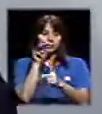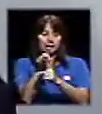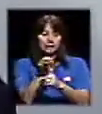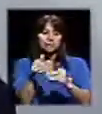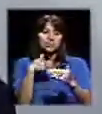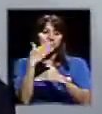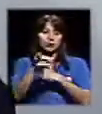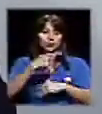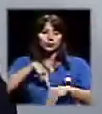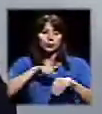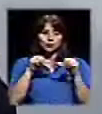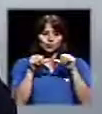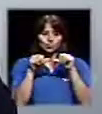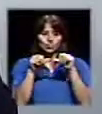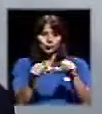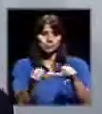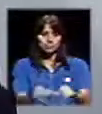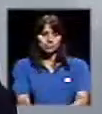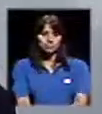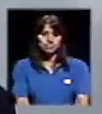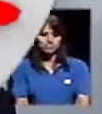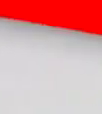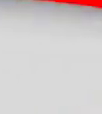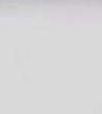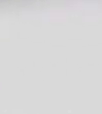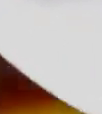nos marchemos de la pantalla.